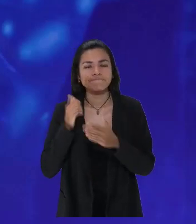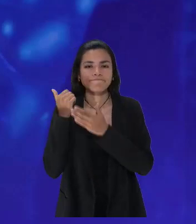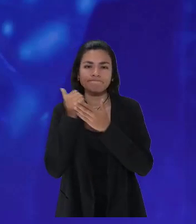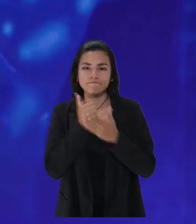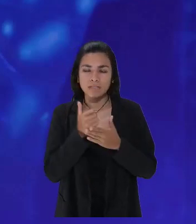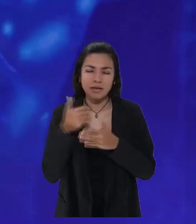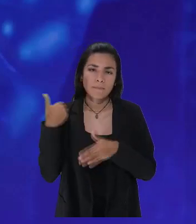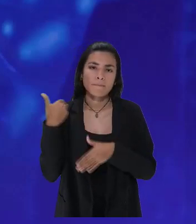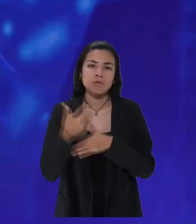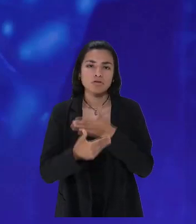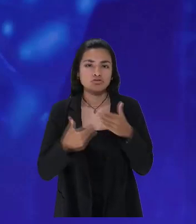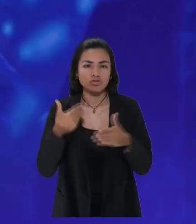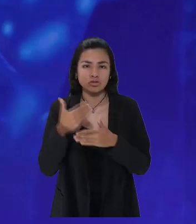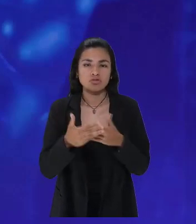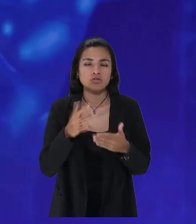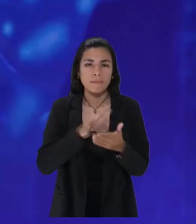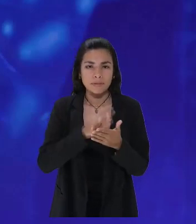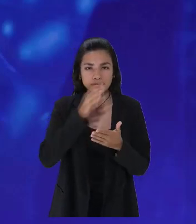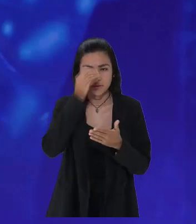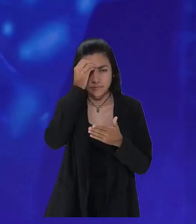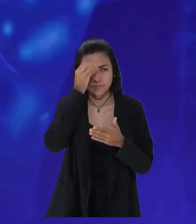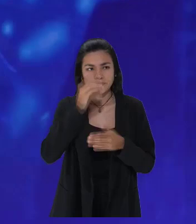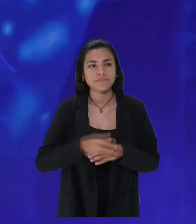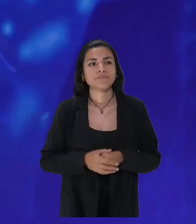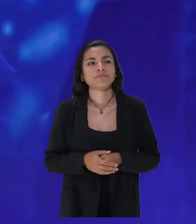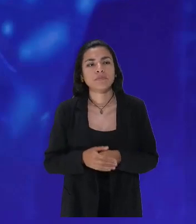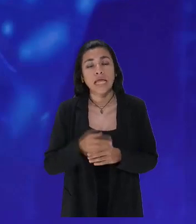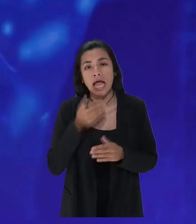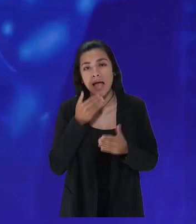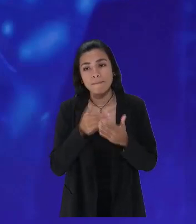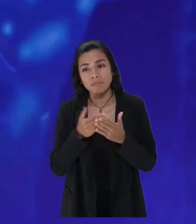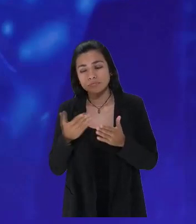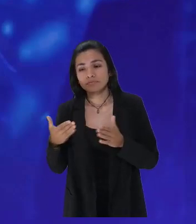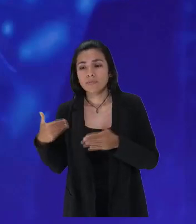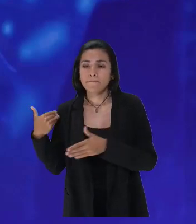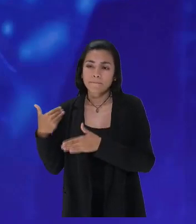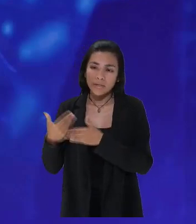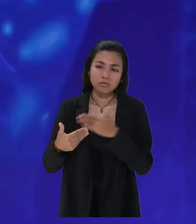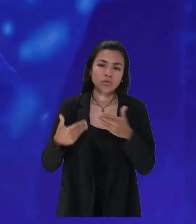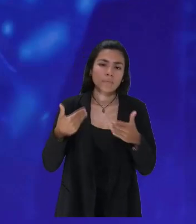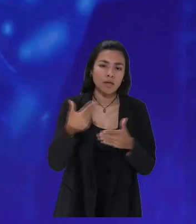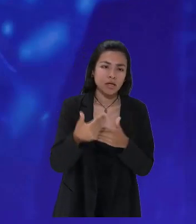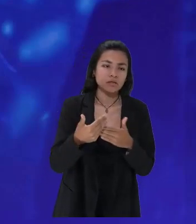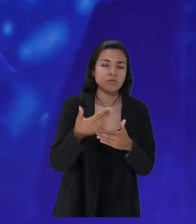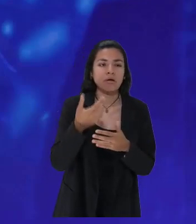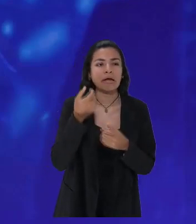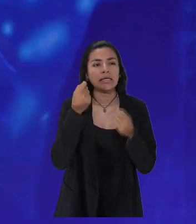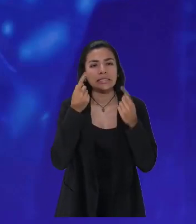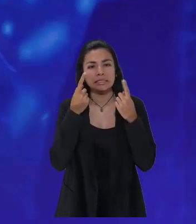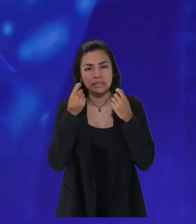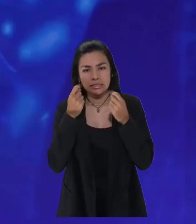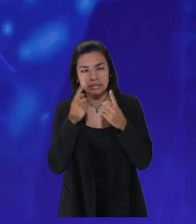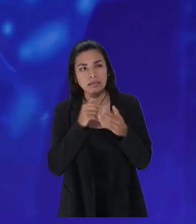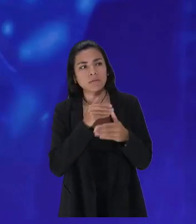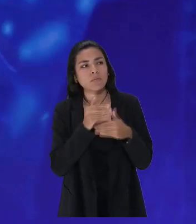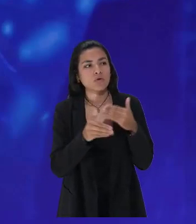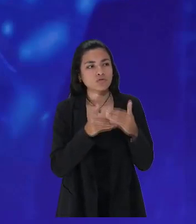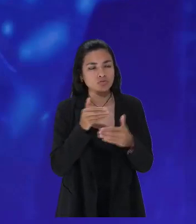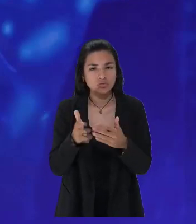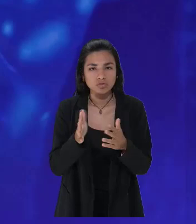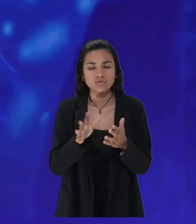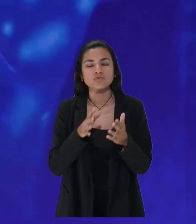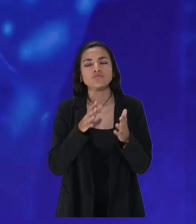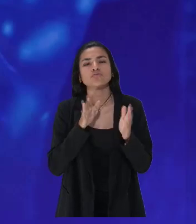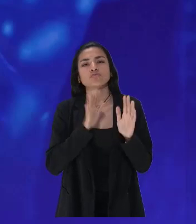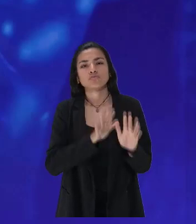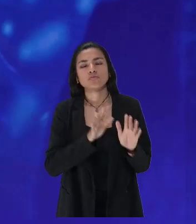los procesos de aprendizaje. En el proceso, por ejemplo, de los paso a paso. Saber secuencias, entender ciertos procesos, la simulación clínica empezó a